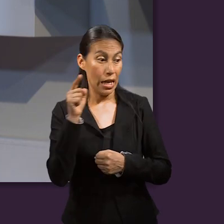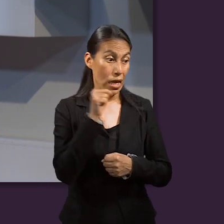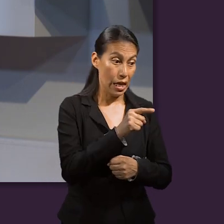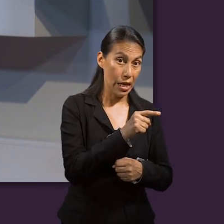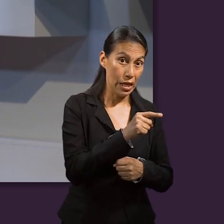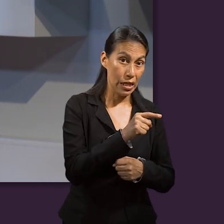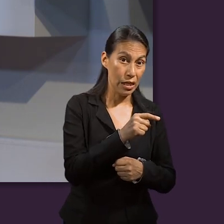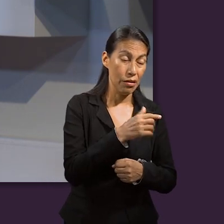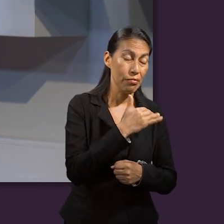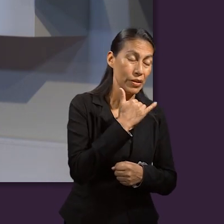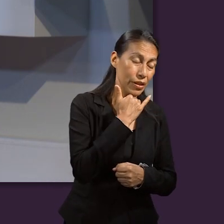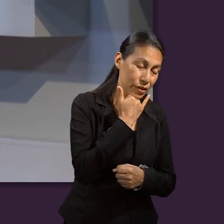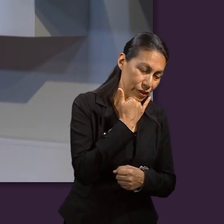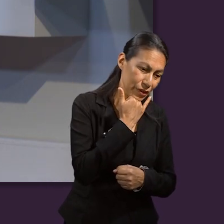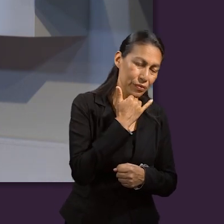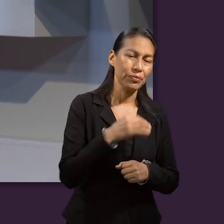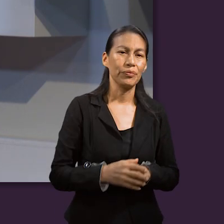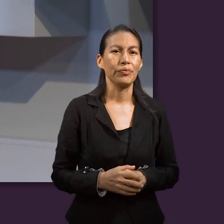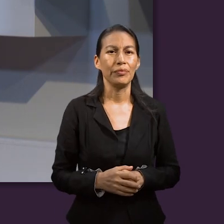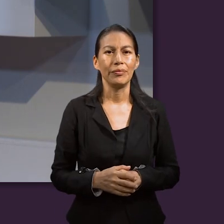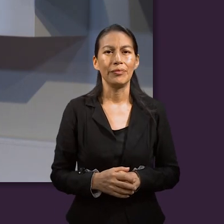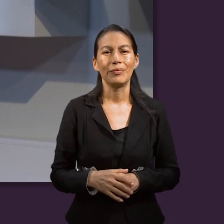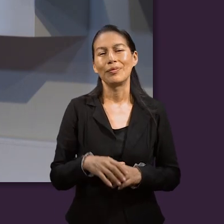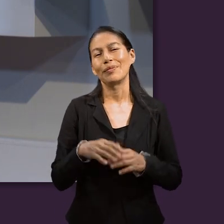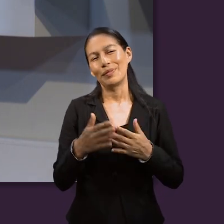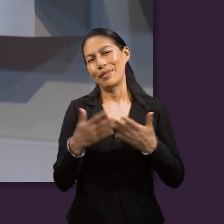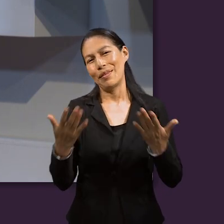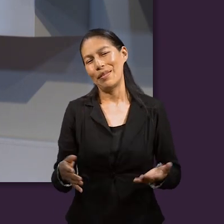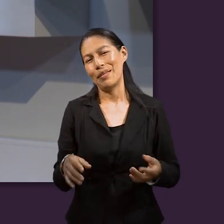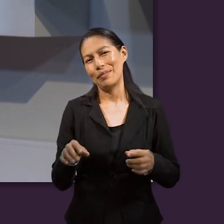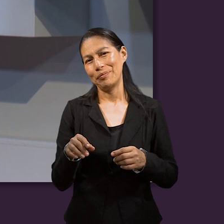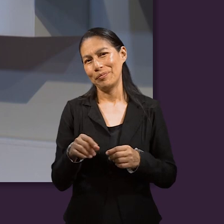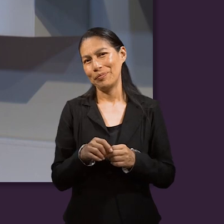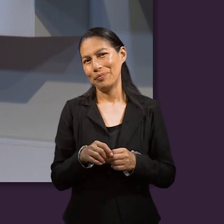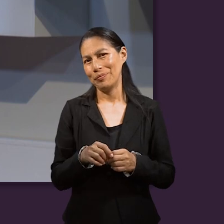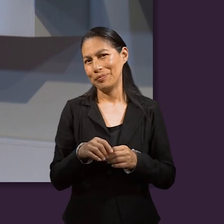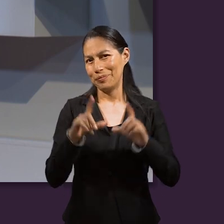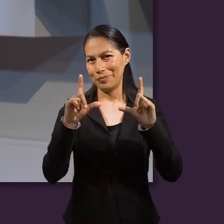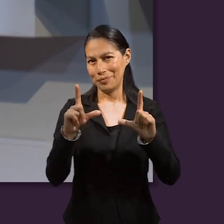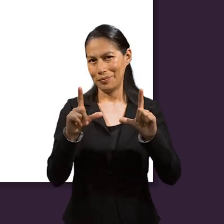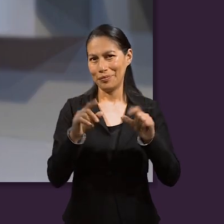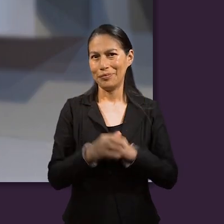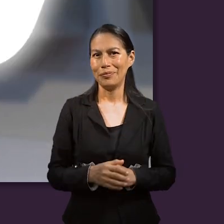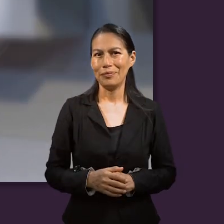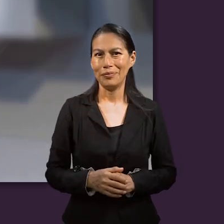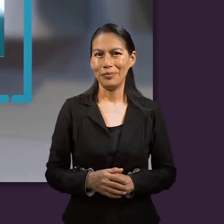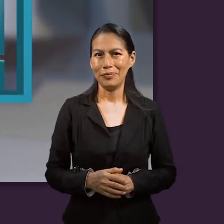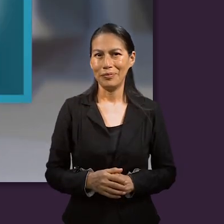es momento de tomar un pequeño una pequeña pausa a nuestra escuela sabático